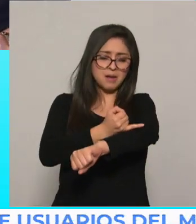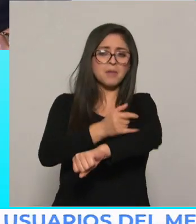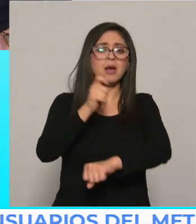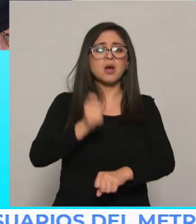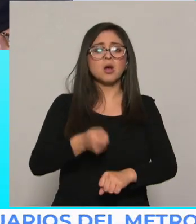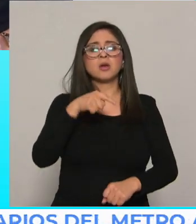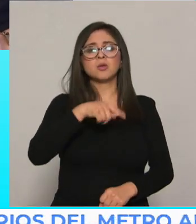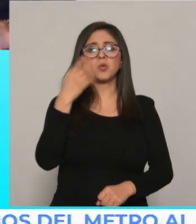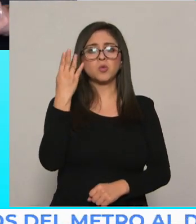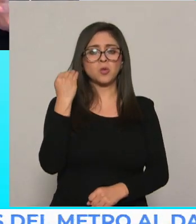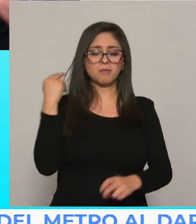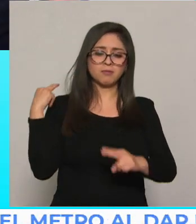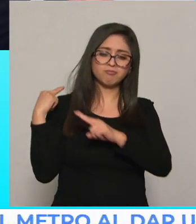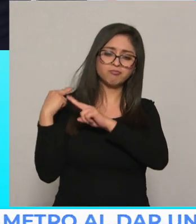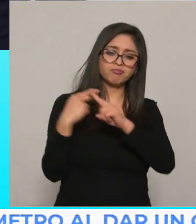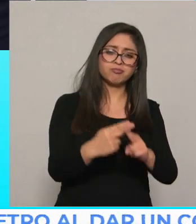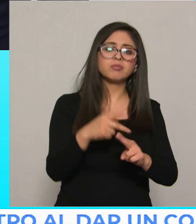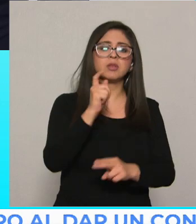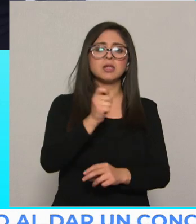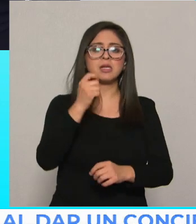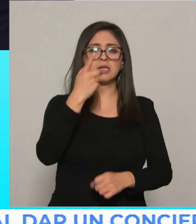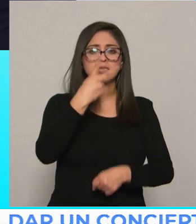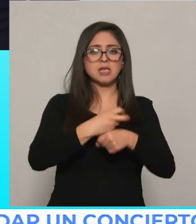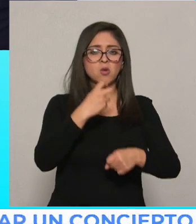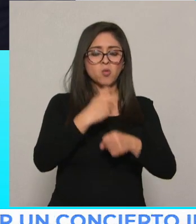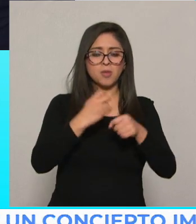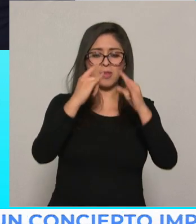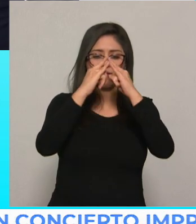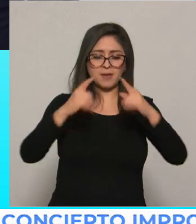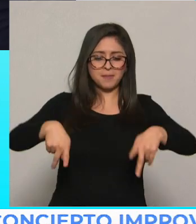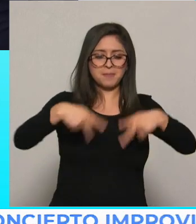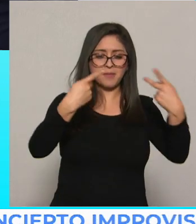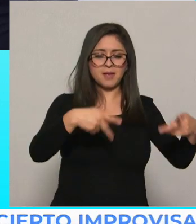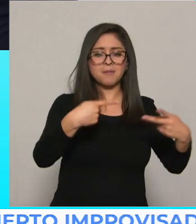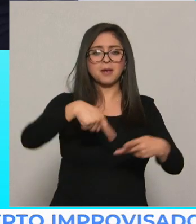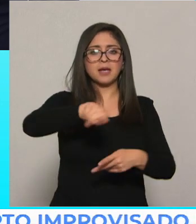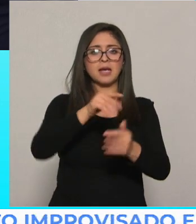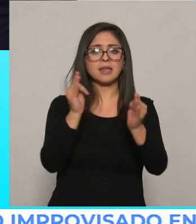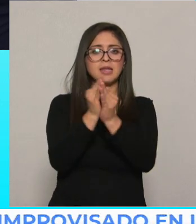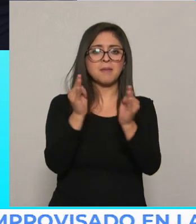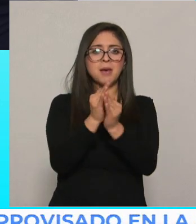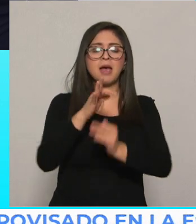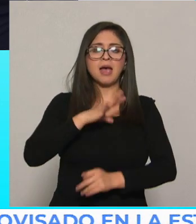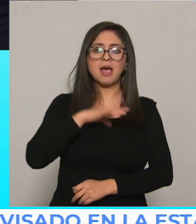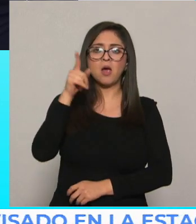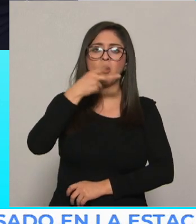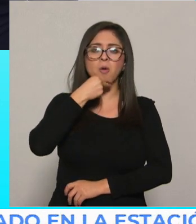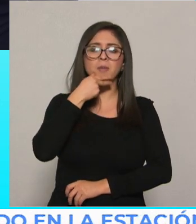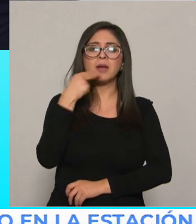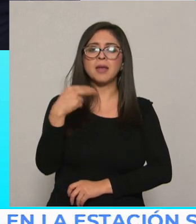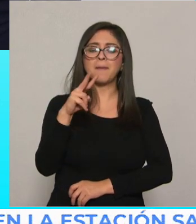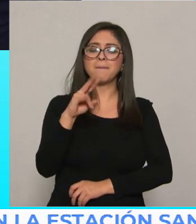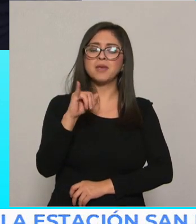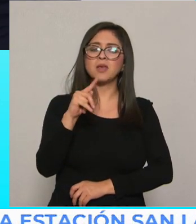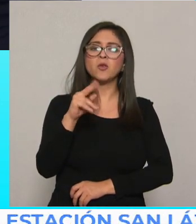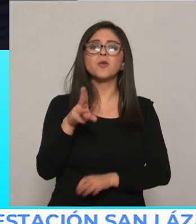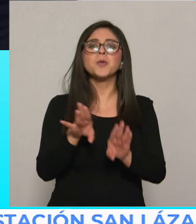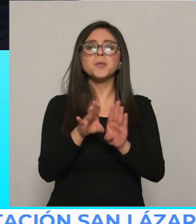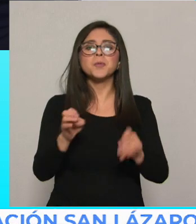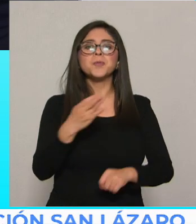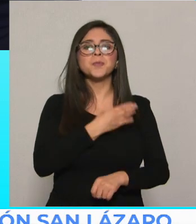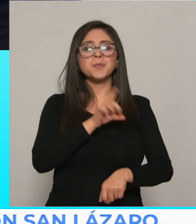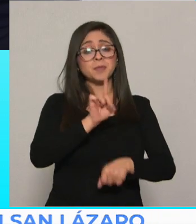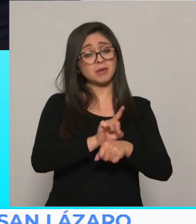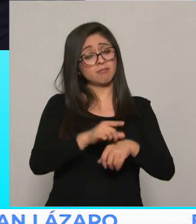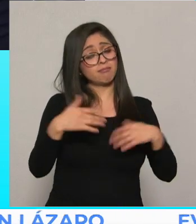de la Feria del Tamal, la segunda Feria del Tamal más importante en la Ciudad de México. Allá está Víctor Diego. ¿Cómo estás, Víctor? Muy buenos días. Nos debes las